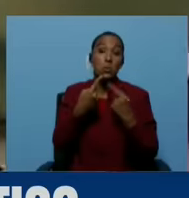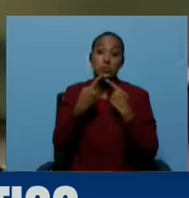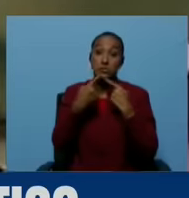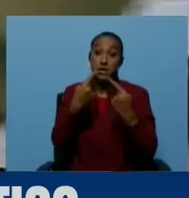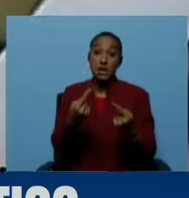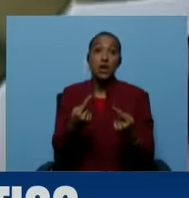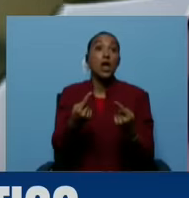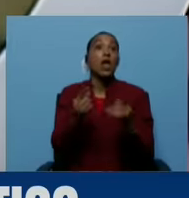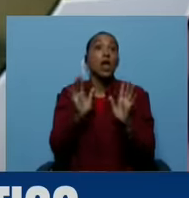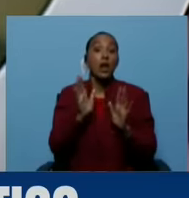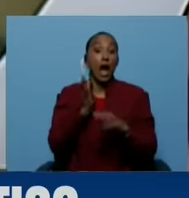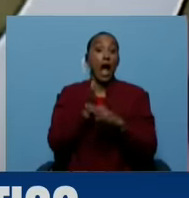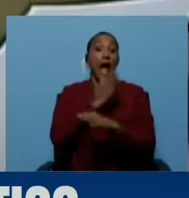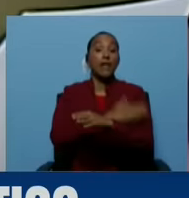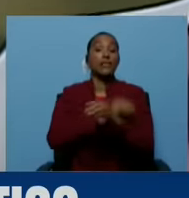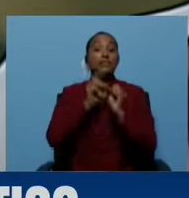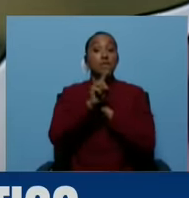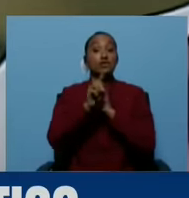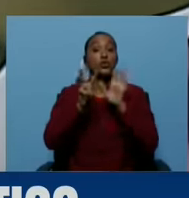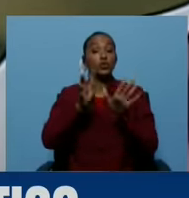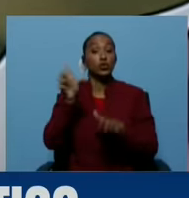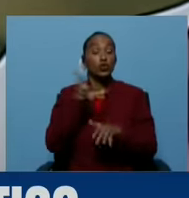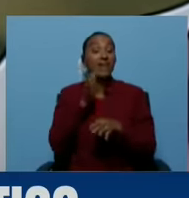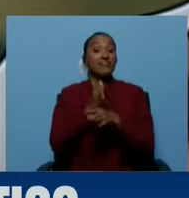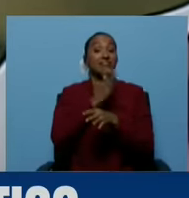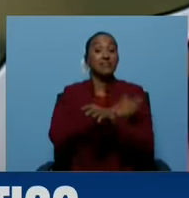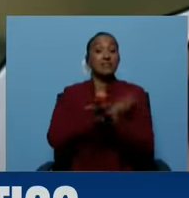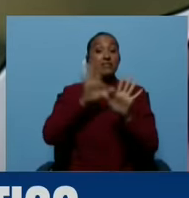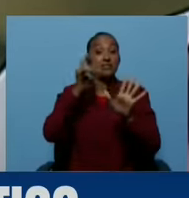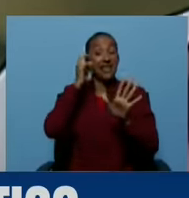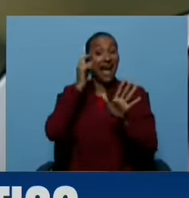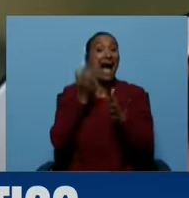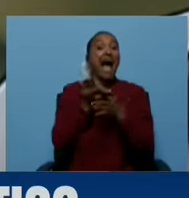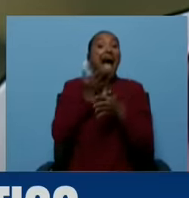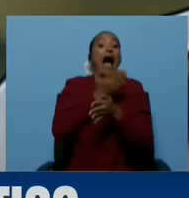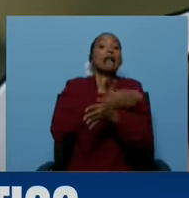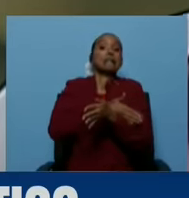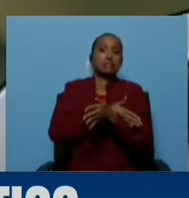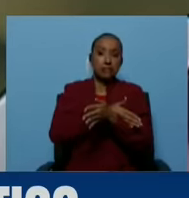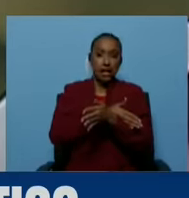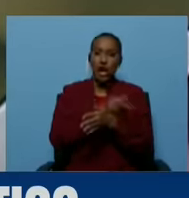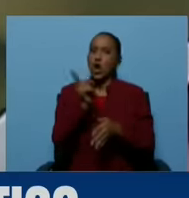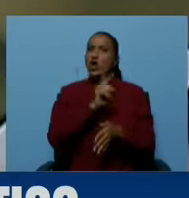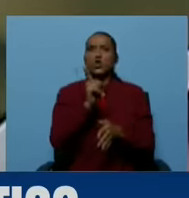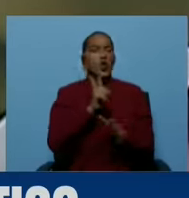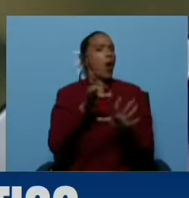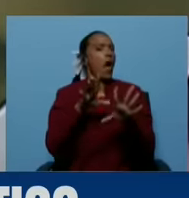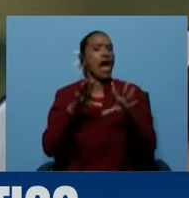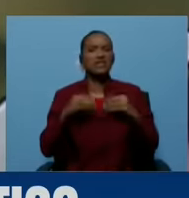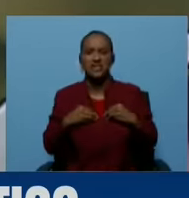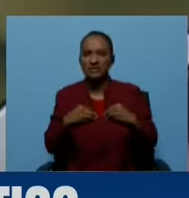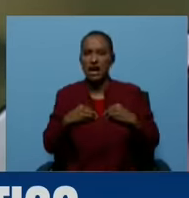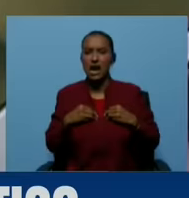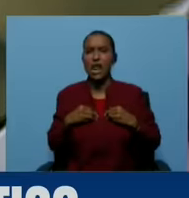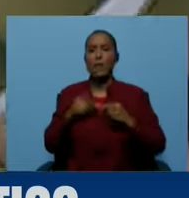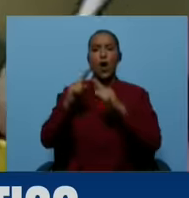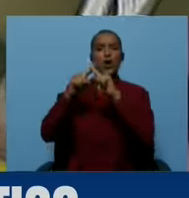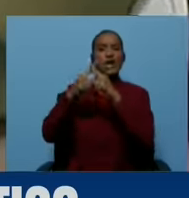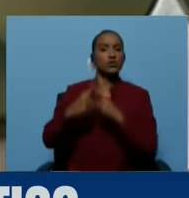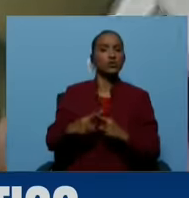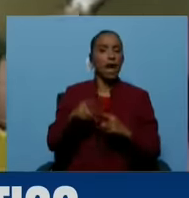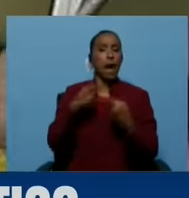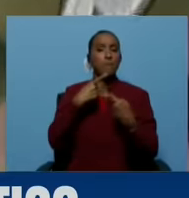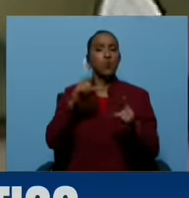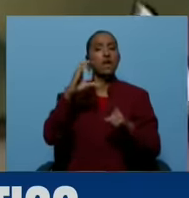julio, 10 días antes del evento electoral. No reconoceremos resultados del CNE,